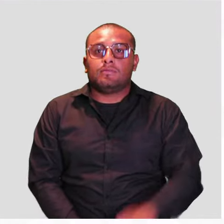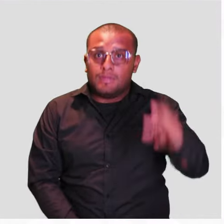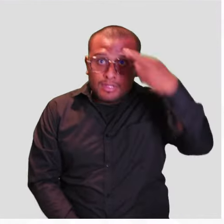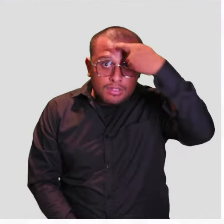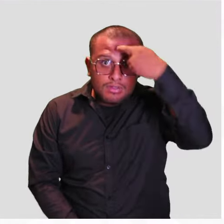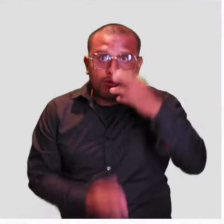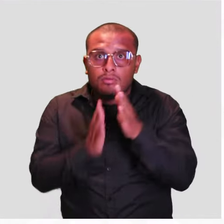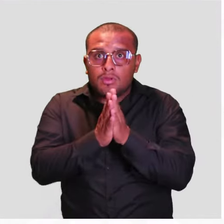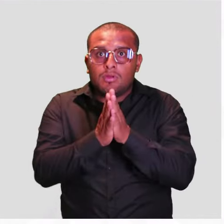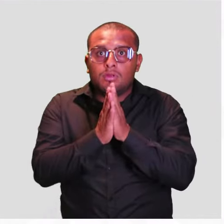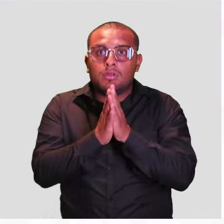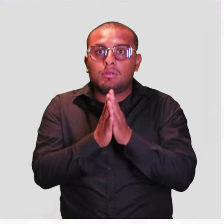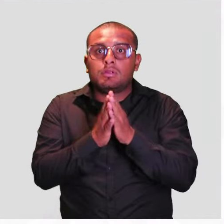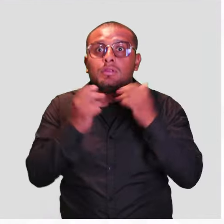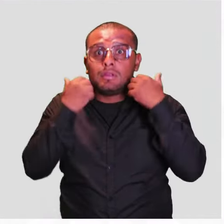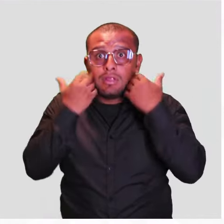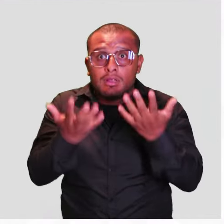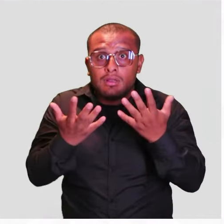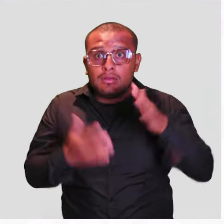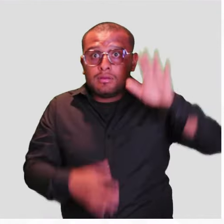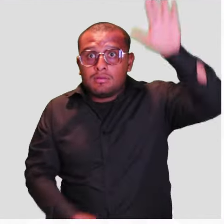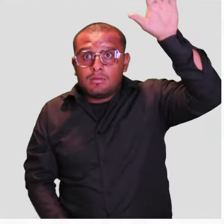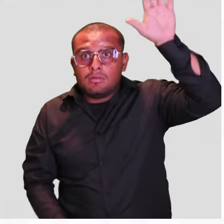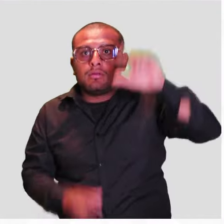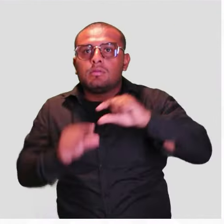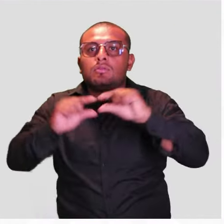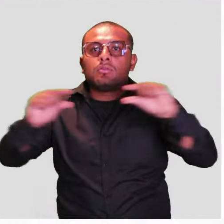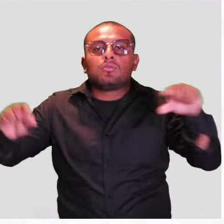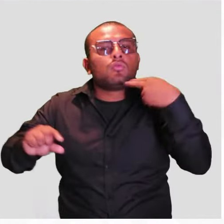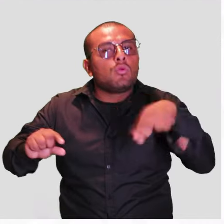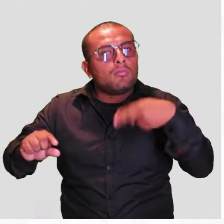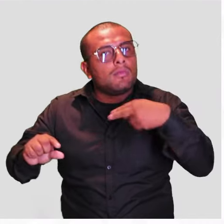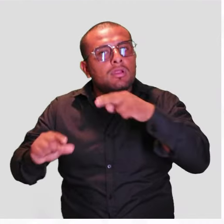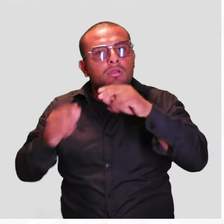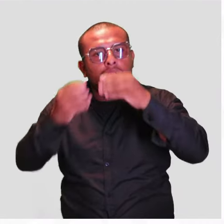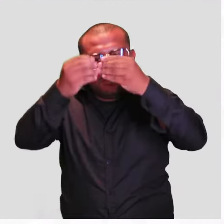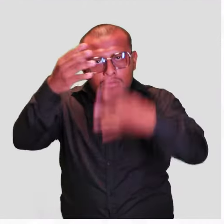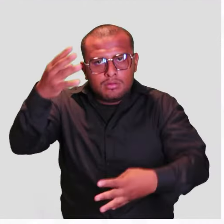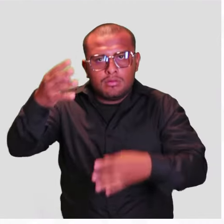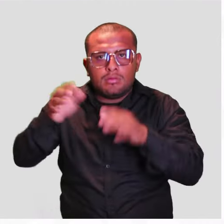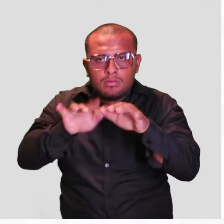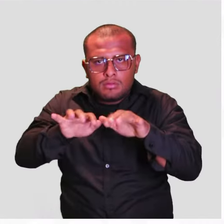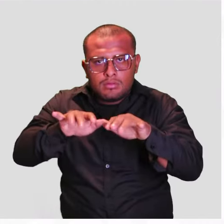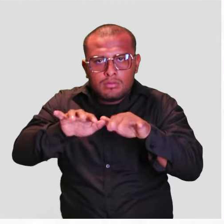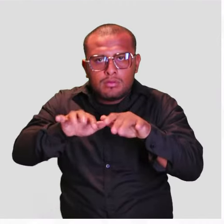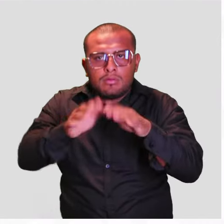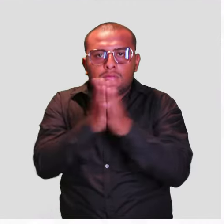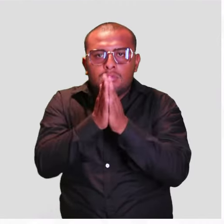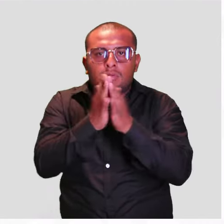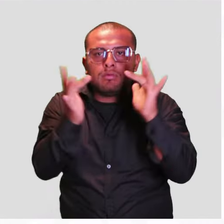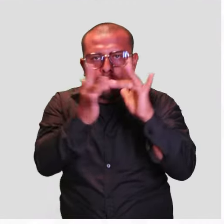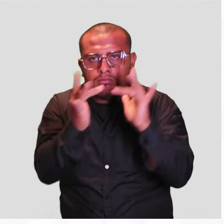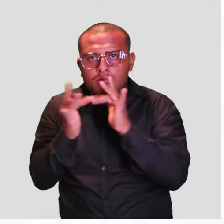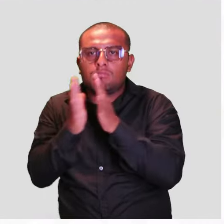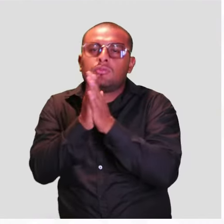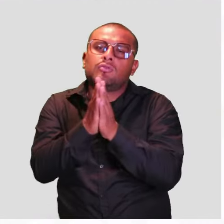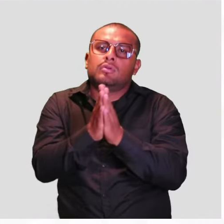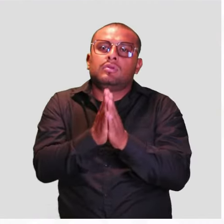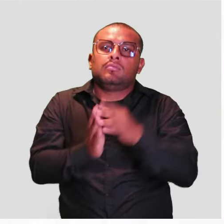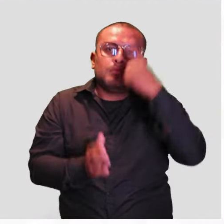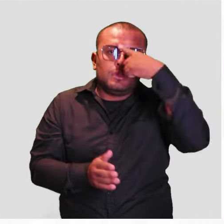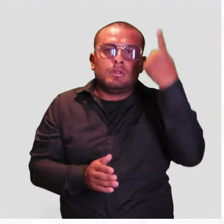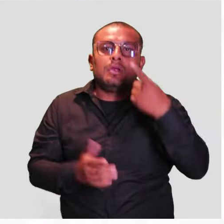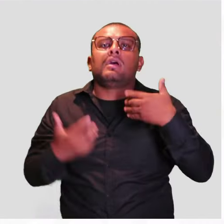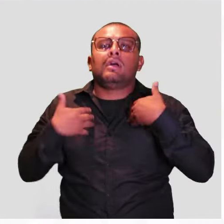el uso de la voz es escribiendo su nombre en el chat de esta videoconferencia y de esa manera sabremos que quieren